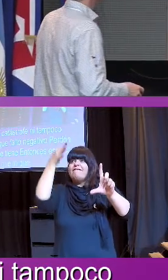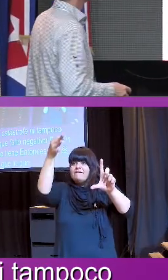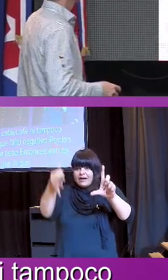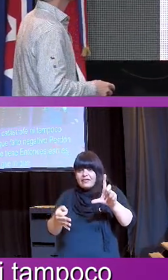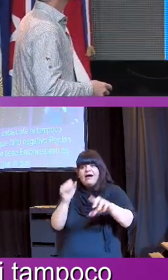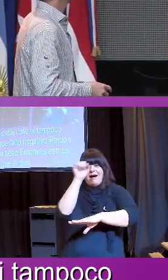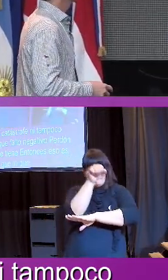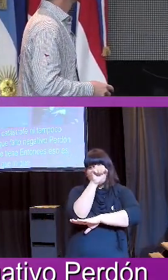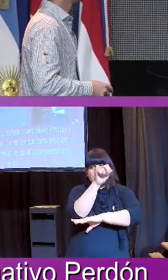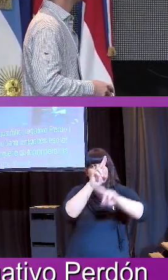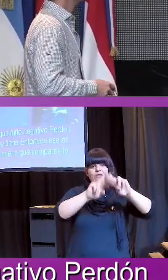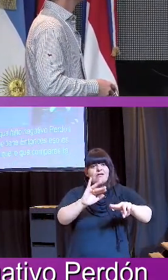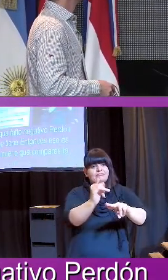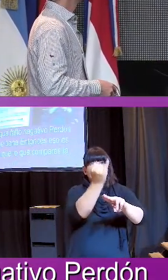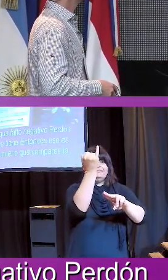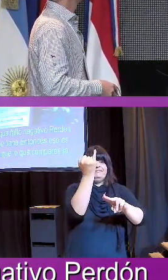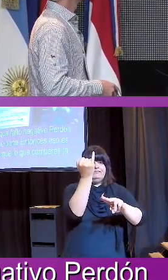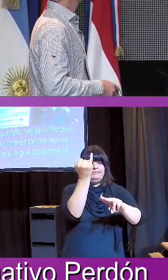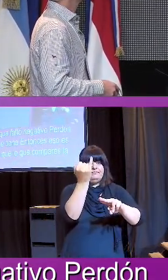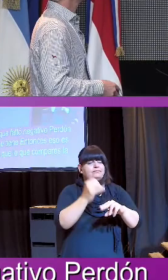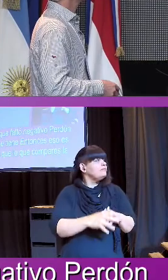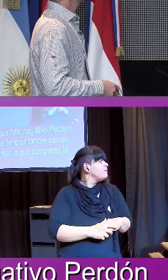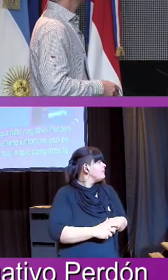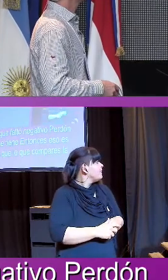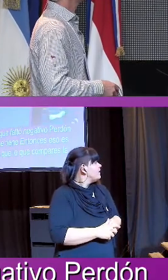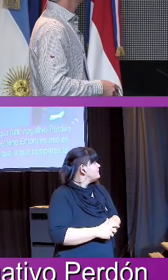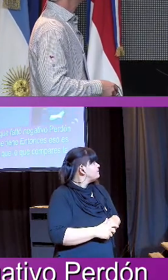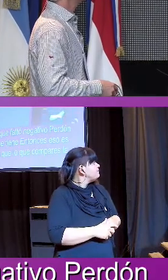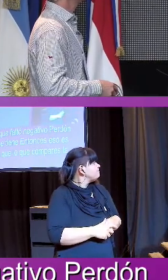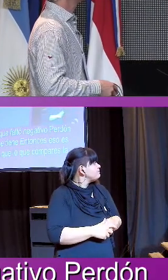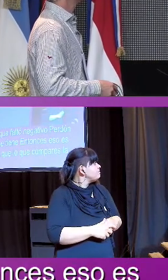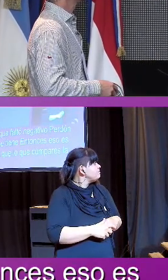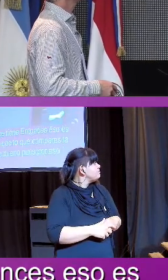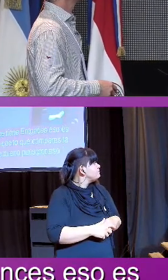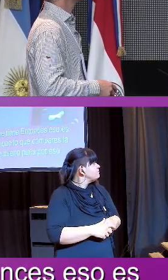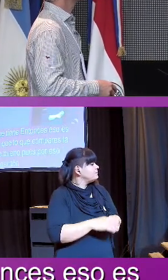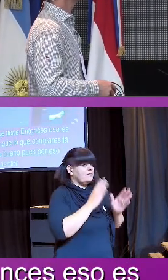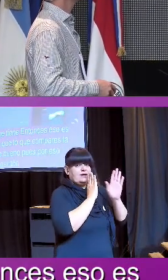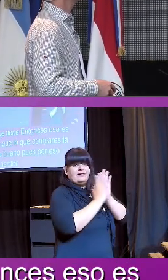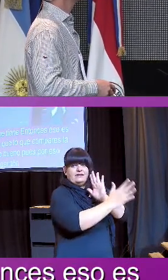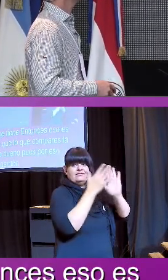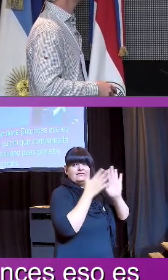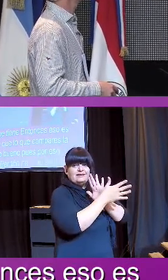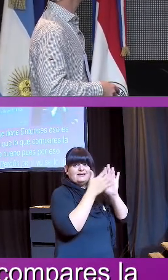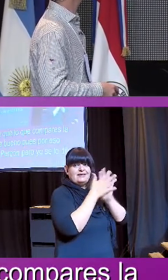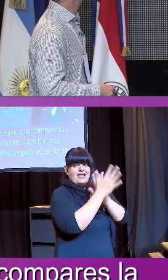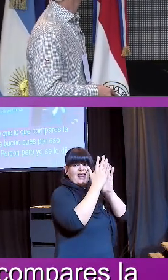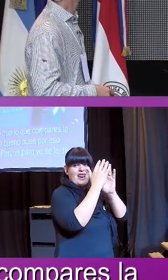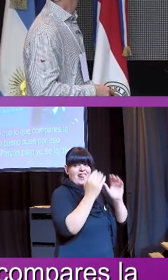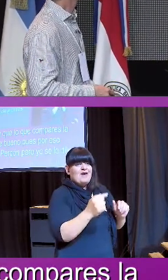es la especificidad y la sensibilidad. Así que bueno, entonces por eso hicimos esta muestra estratificada, perdón, pero ya se los dije todo,